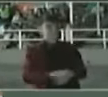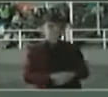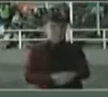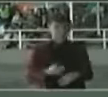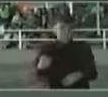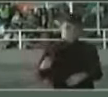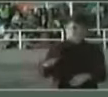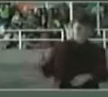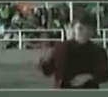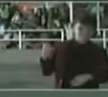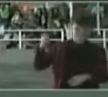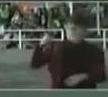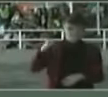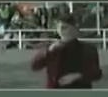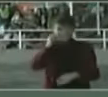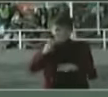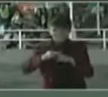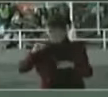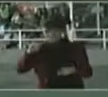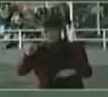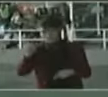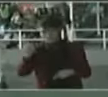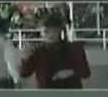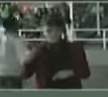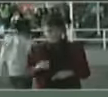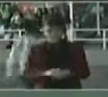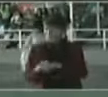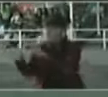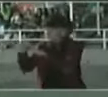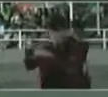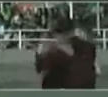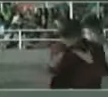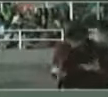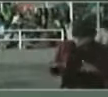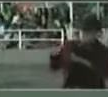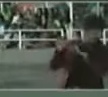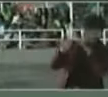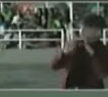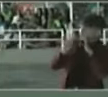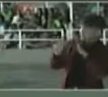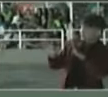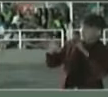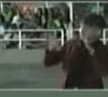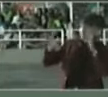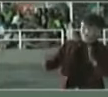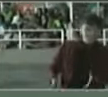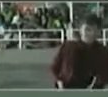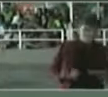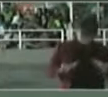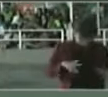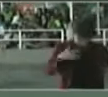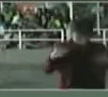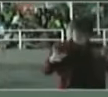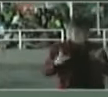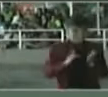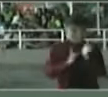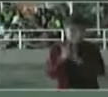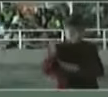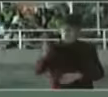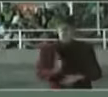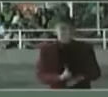Moisés cumplió su sueño, pues en la transfiguración también pudo verle. Y para Jesús al